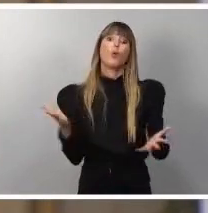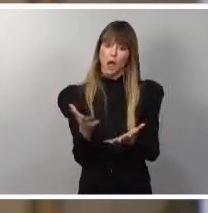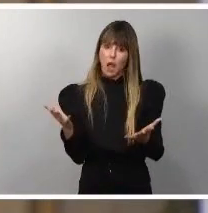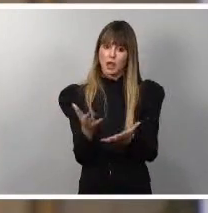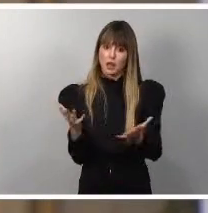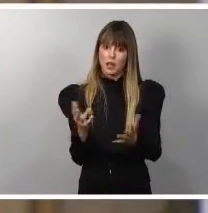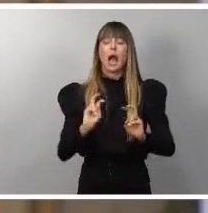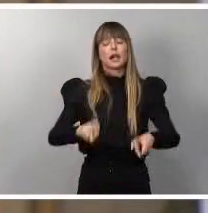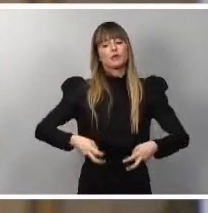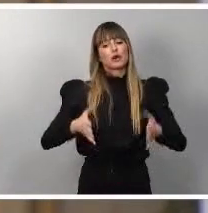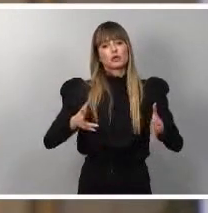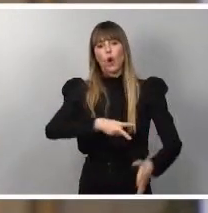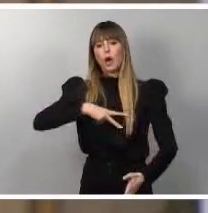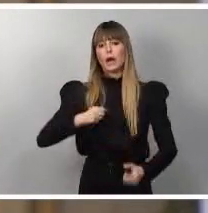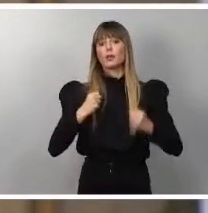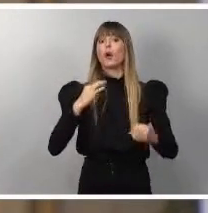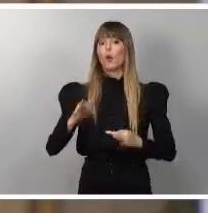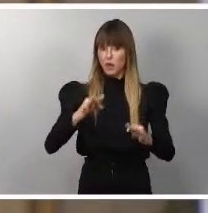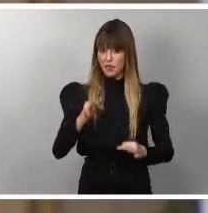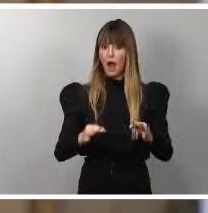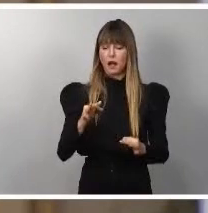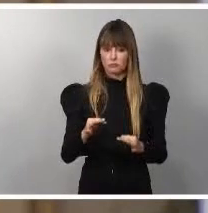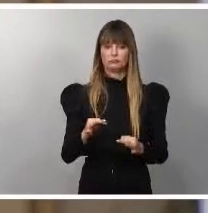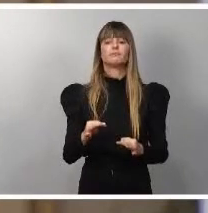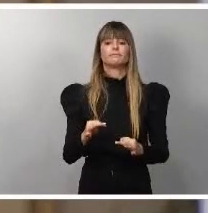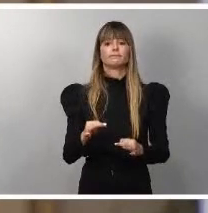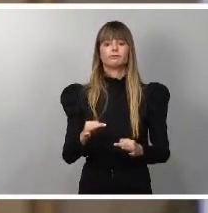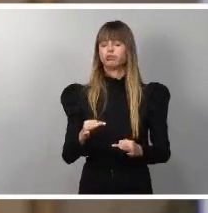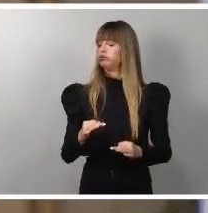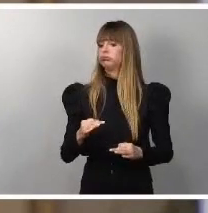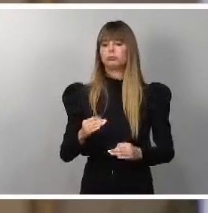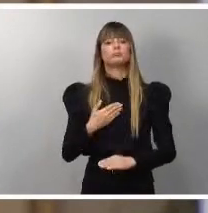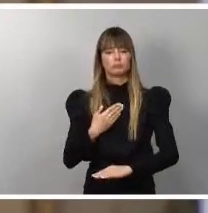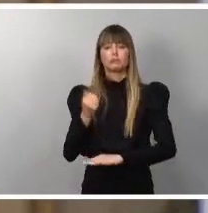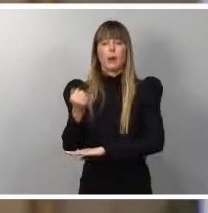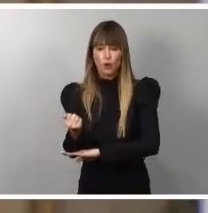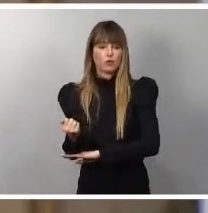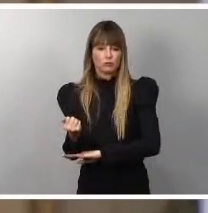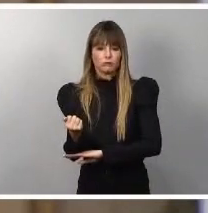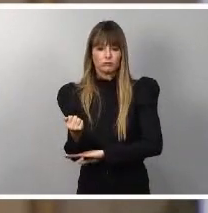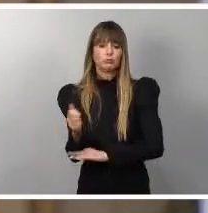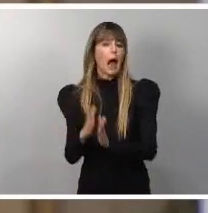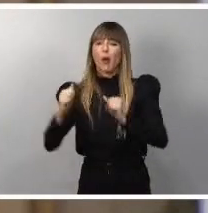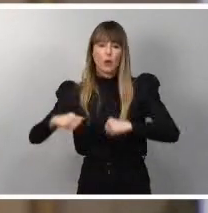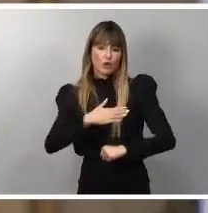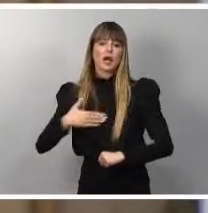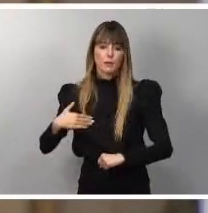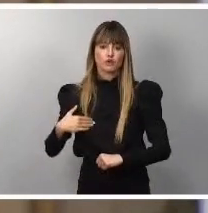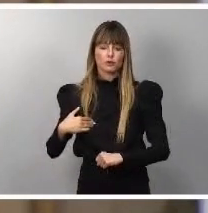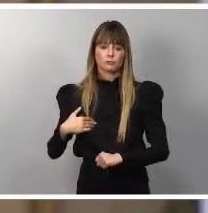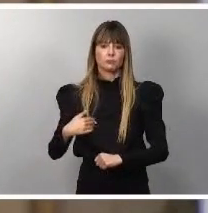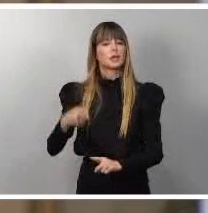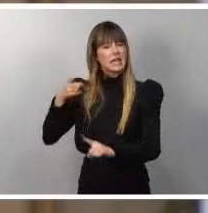el Consejo General del Poder Judicial y, por último, nuestra absoluta voluntad de poder llegar a un acuerdo.